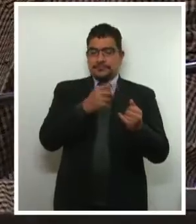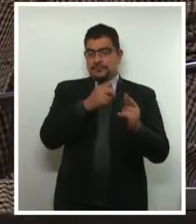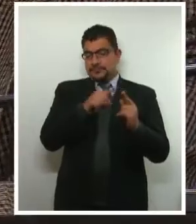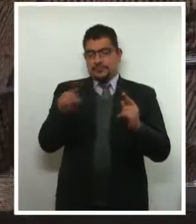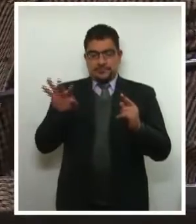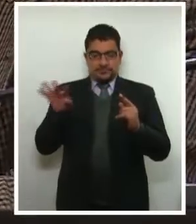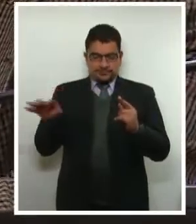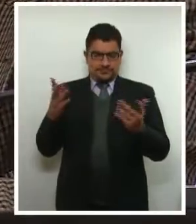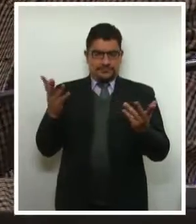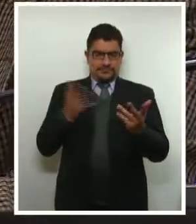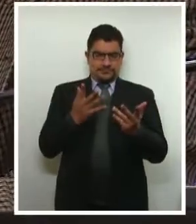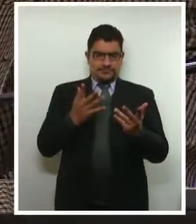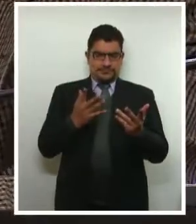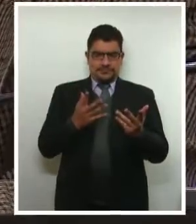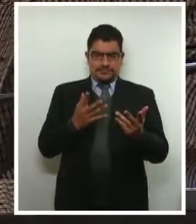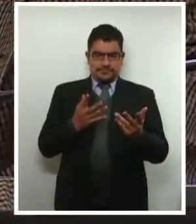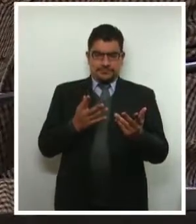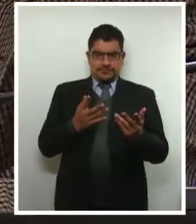19.